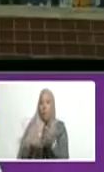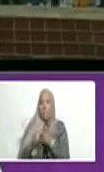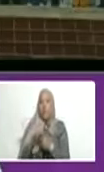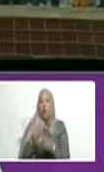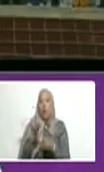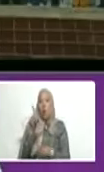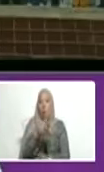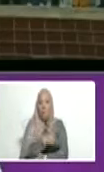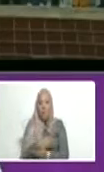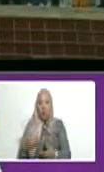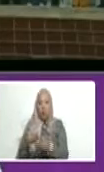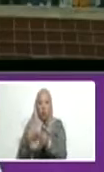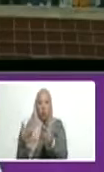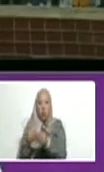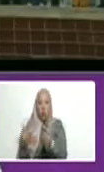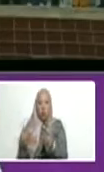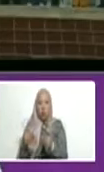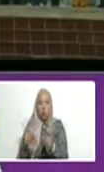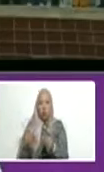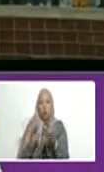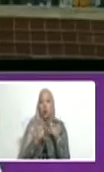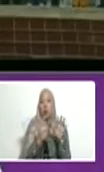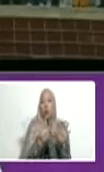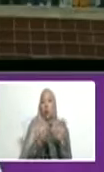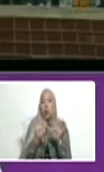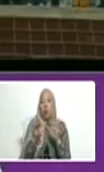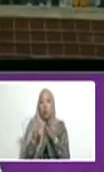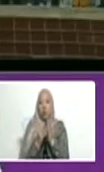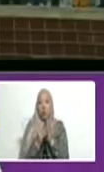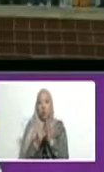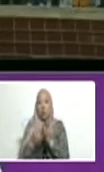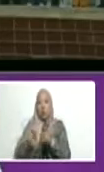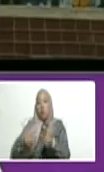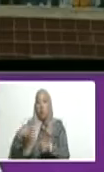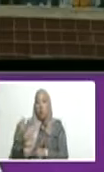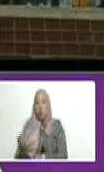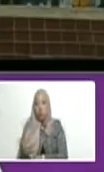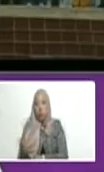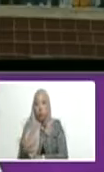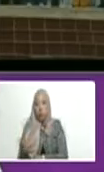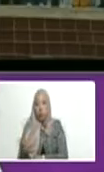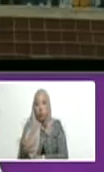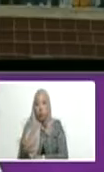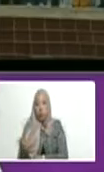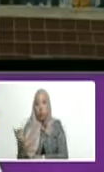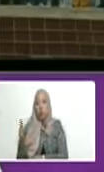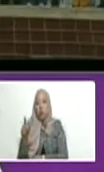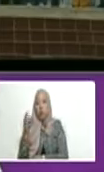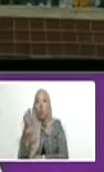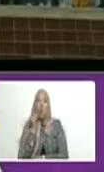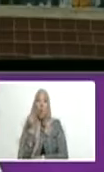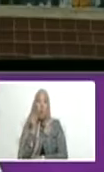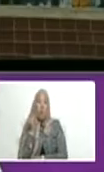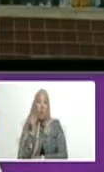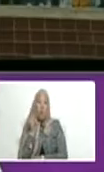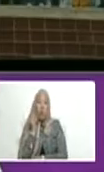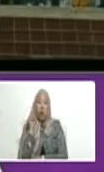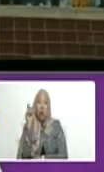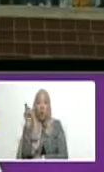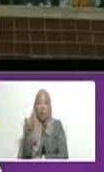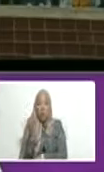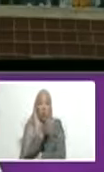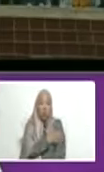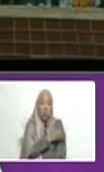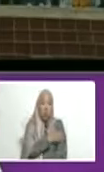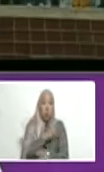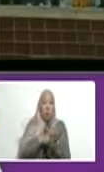Se embolsillan 990 mil y le entregan a los tontos útiles que salen